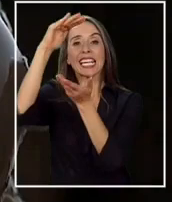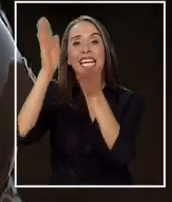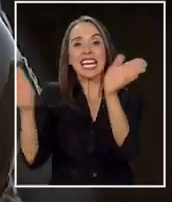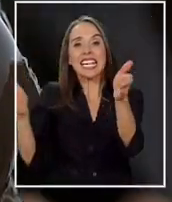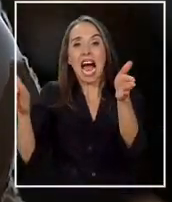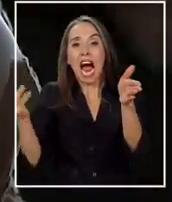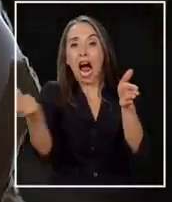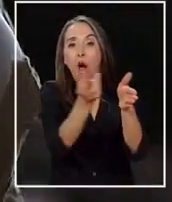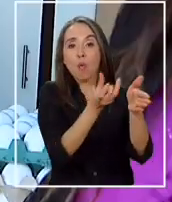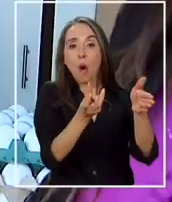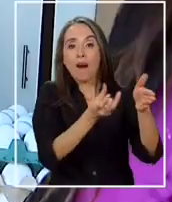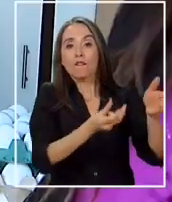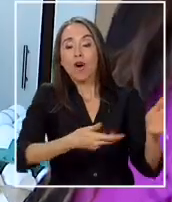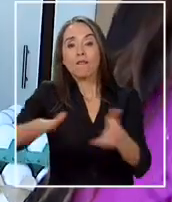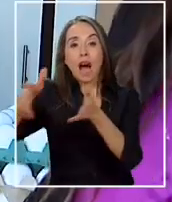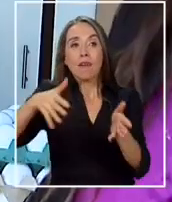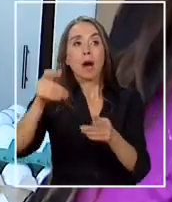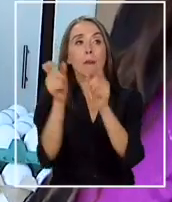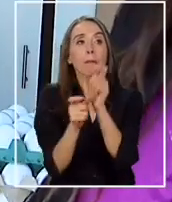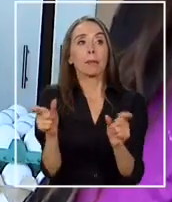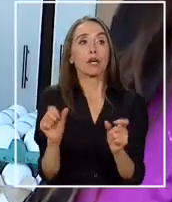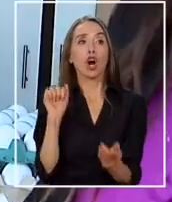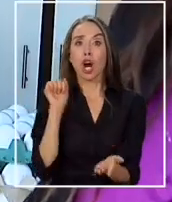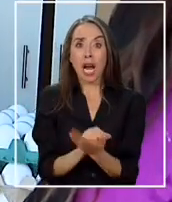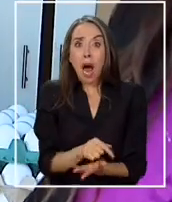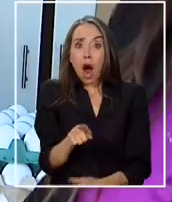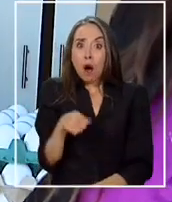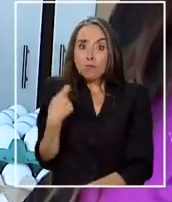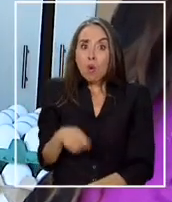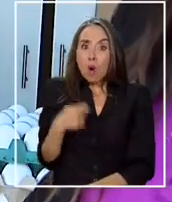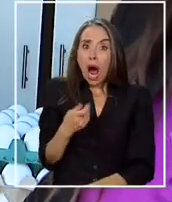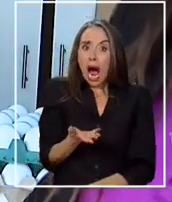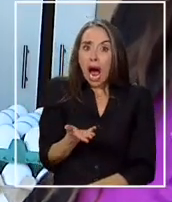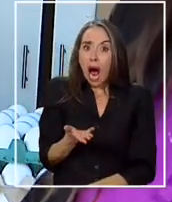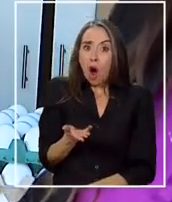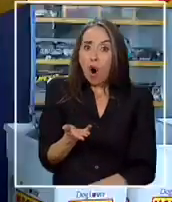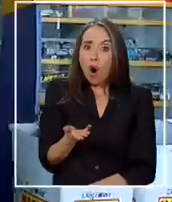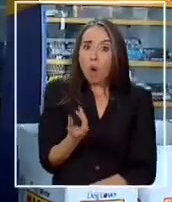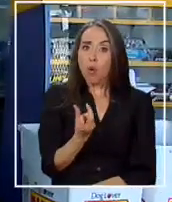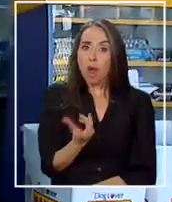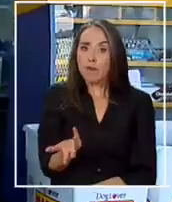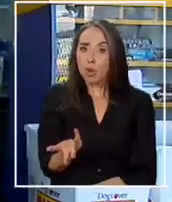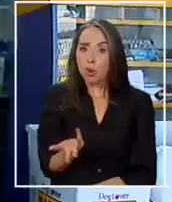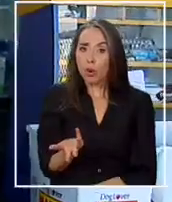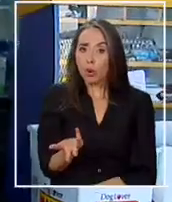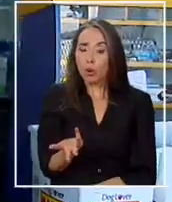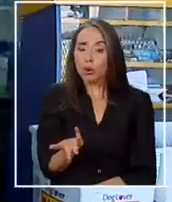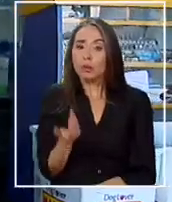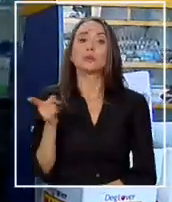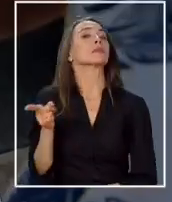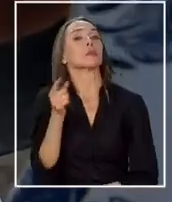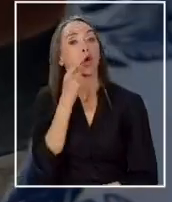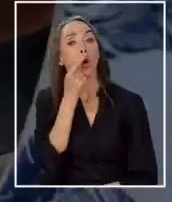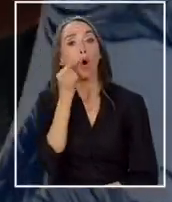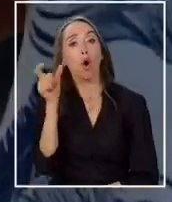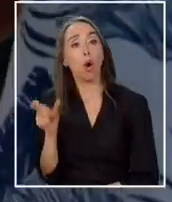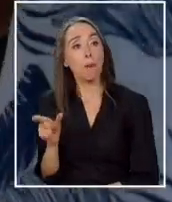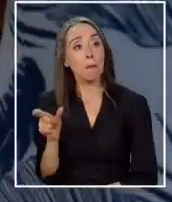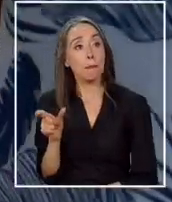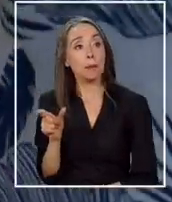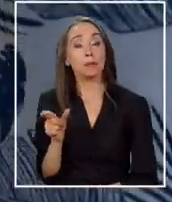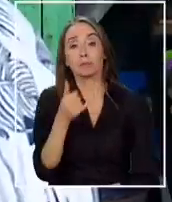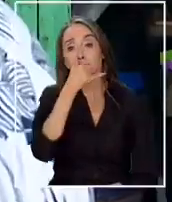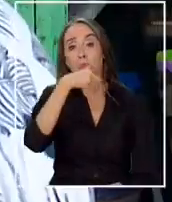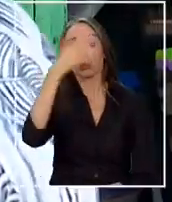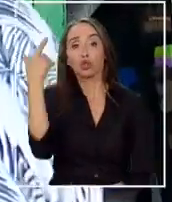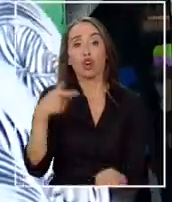y claro, dicen que la gente reclama bastante porque está muy caro el huevo. Como en el caso de Raúl, por ejemplo, quien hace